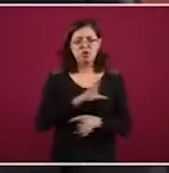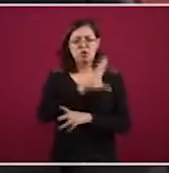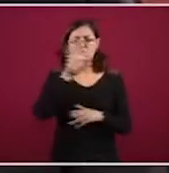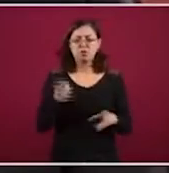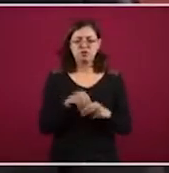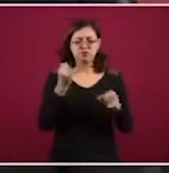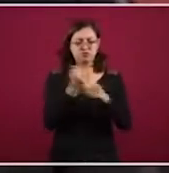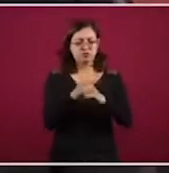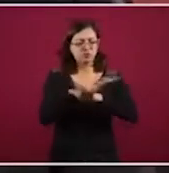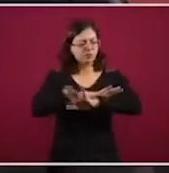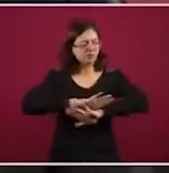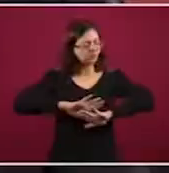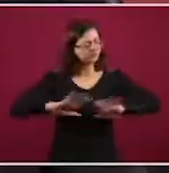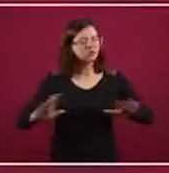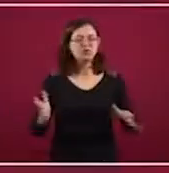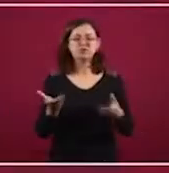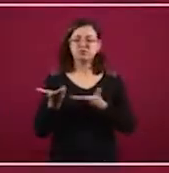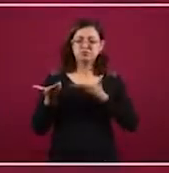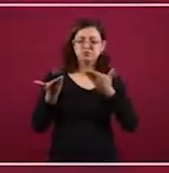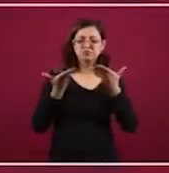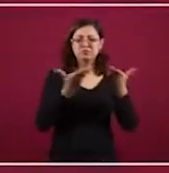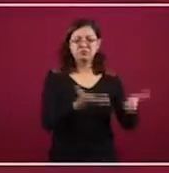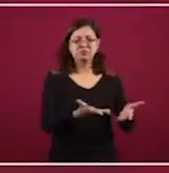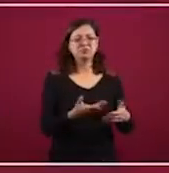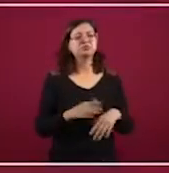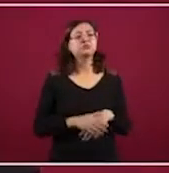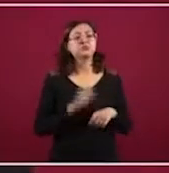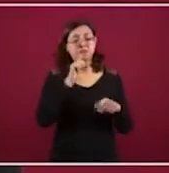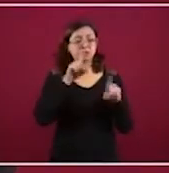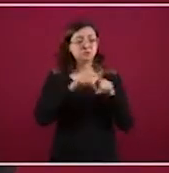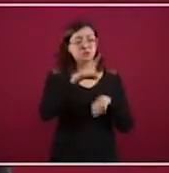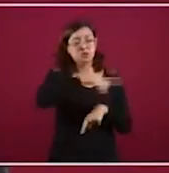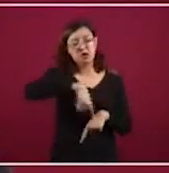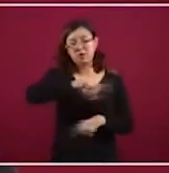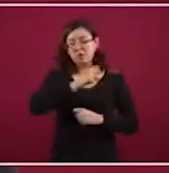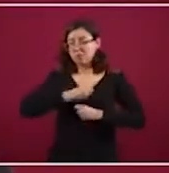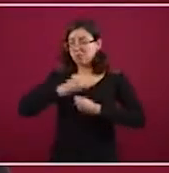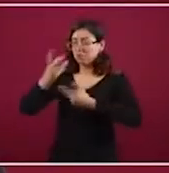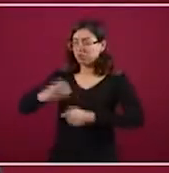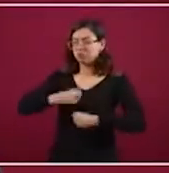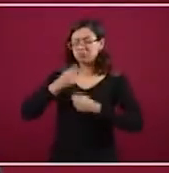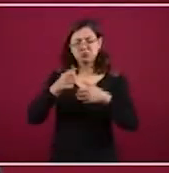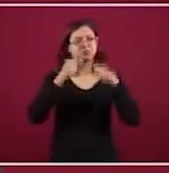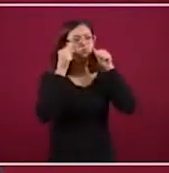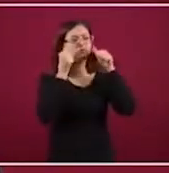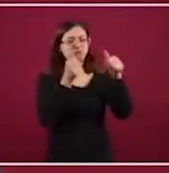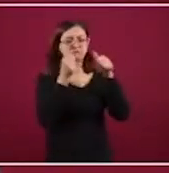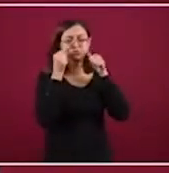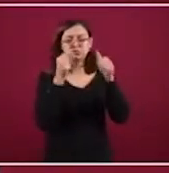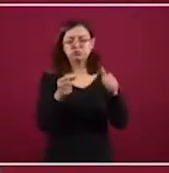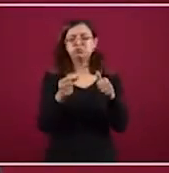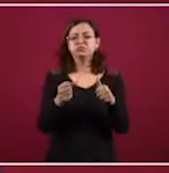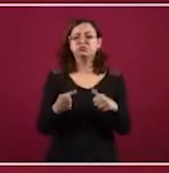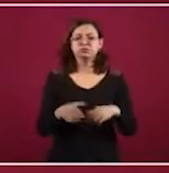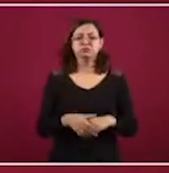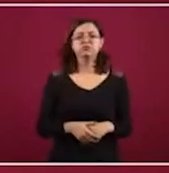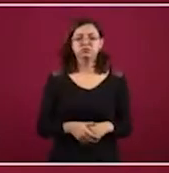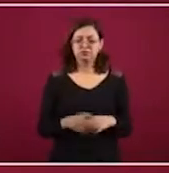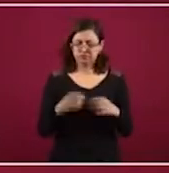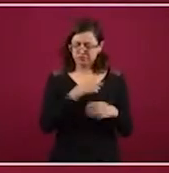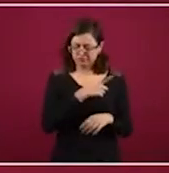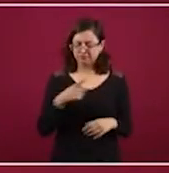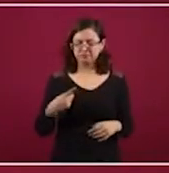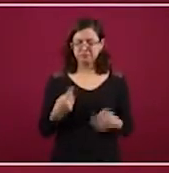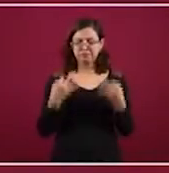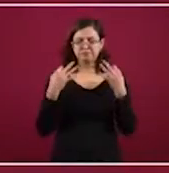información, toda la información, los vamos a escuchar, los vamos a atender como se